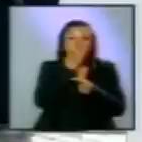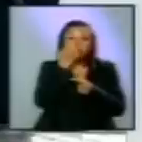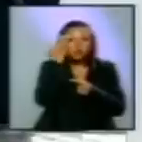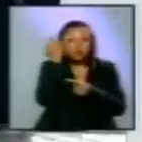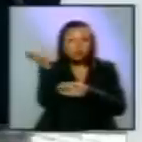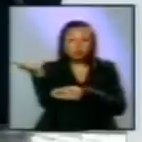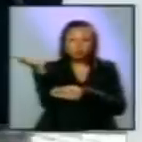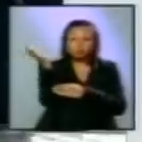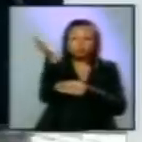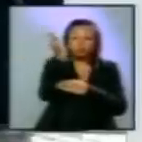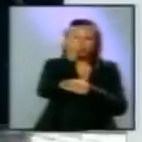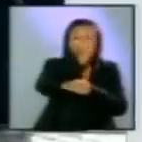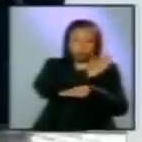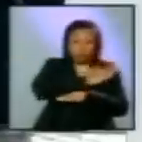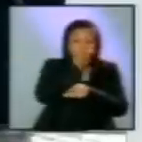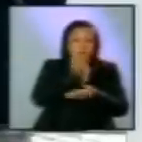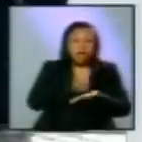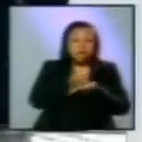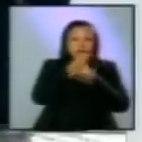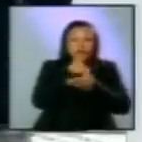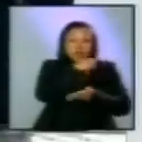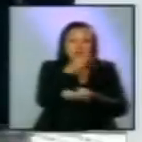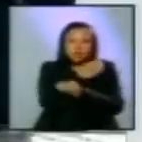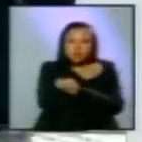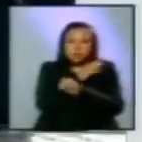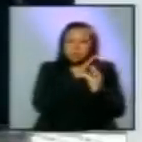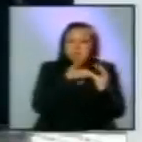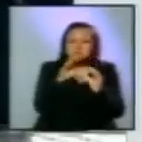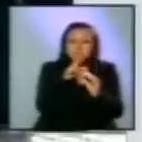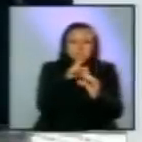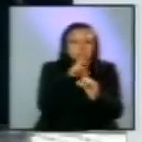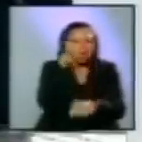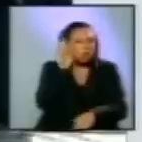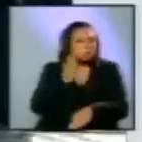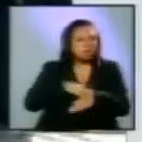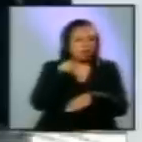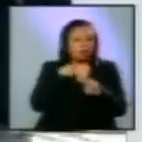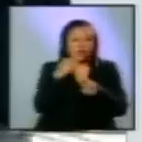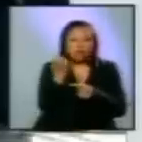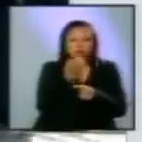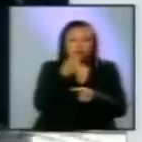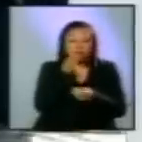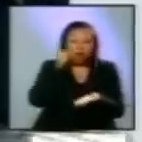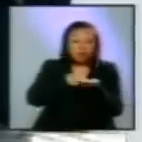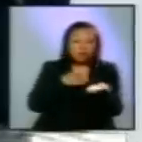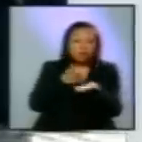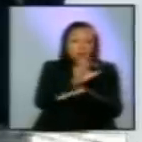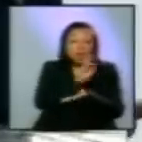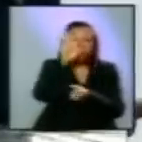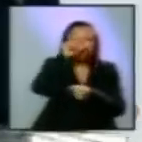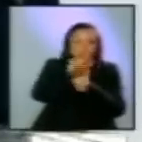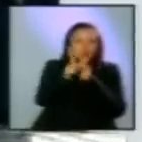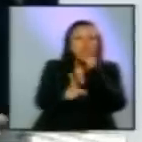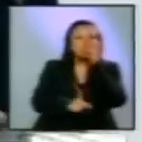para ayudar a los niños a educarse más y mejor. Escuelas donde los niños tengan acceso a la cultura,